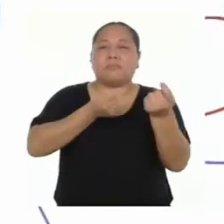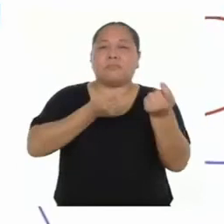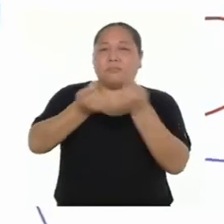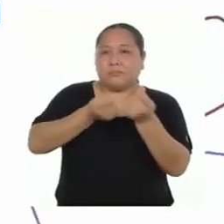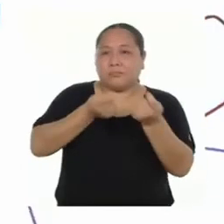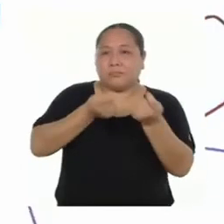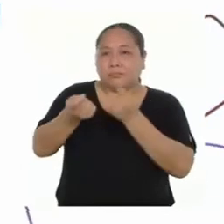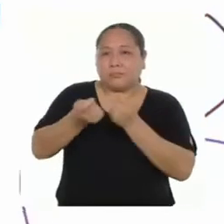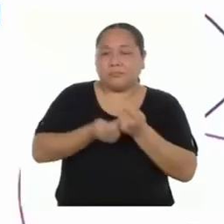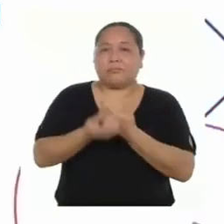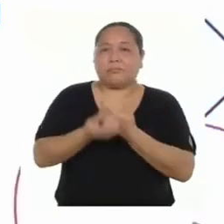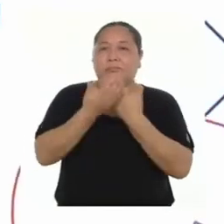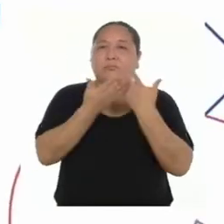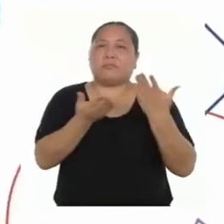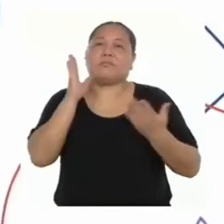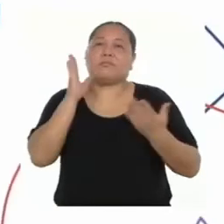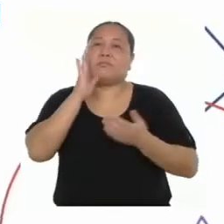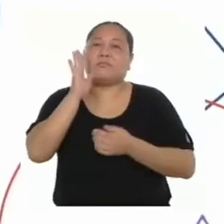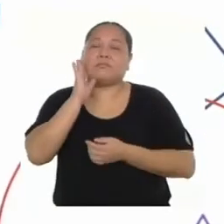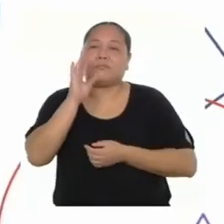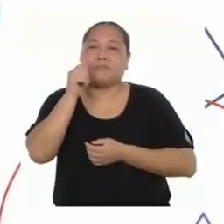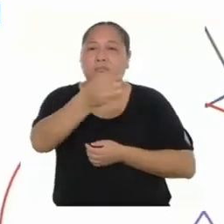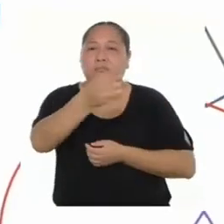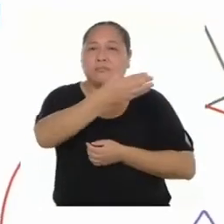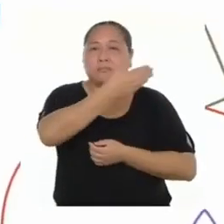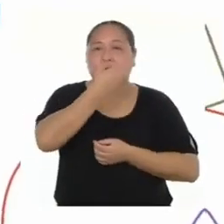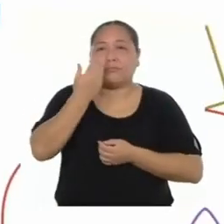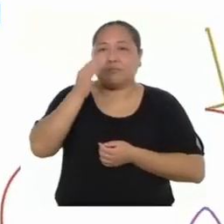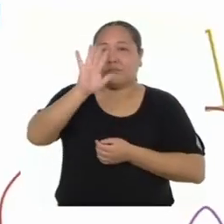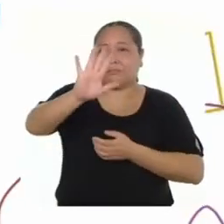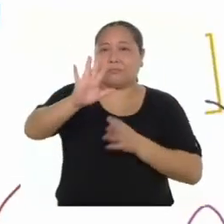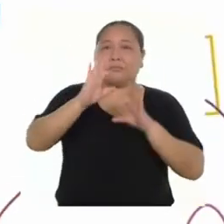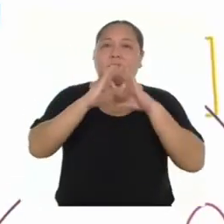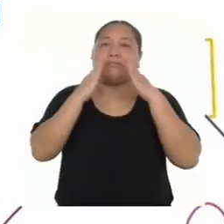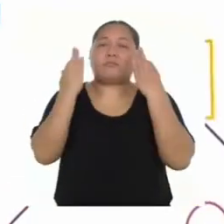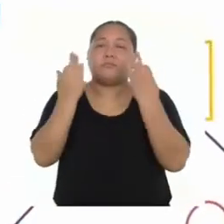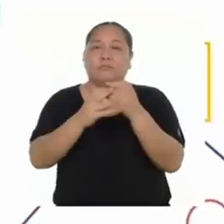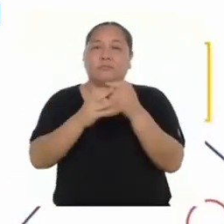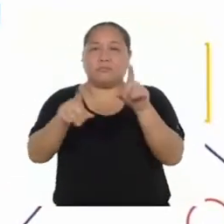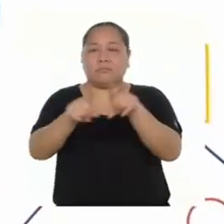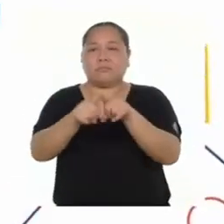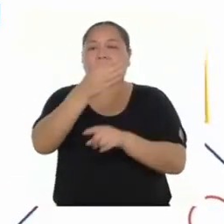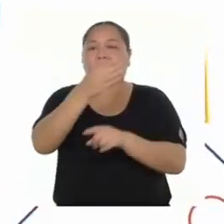la mejora de la salud de tu familia y el ambiente.